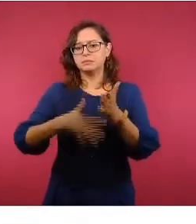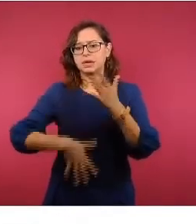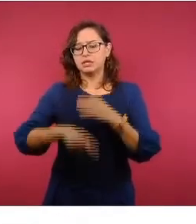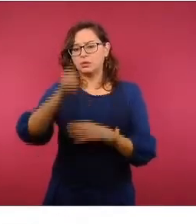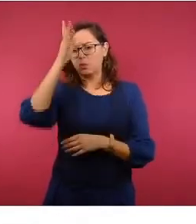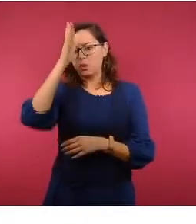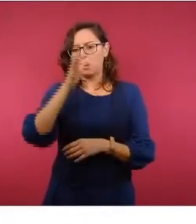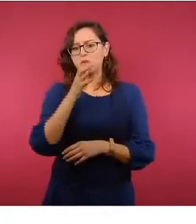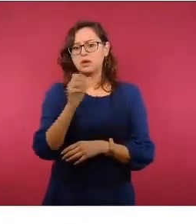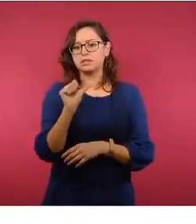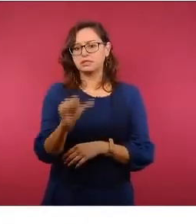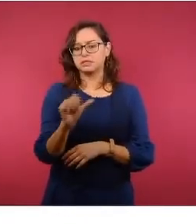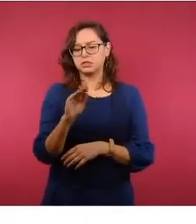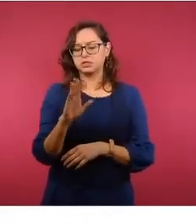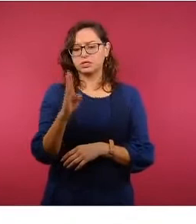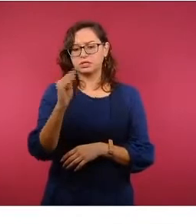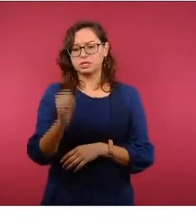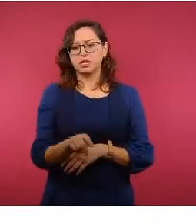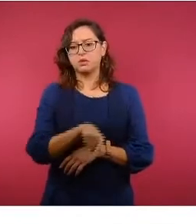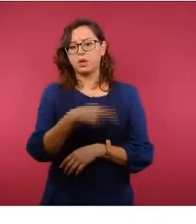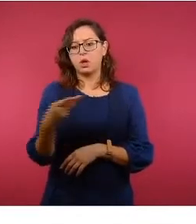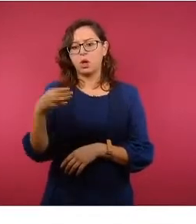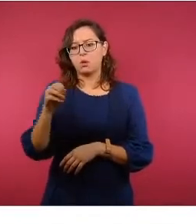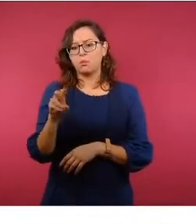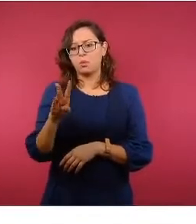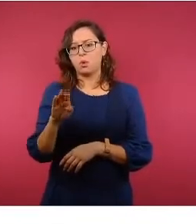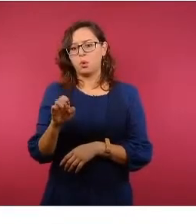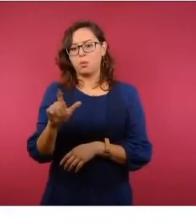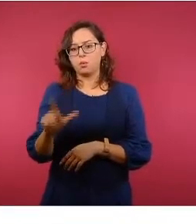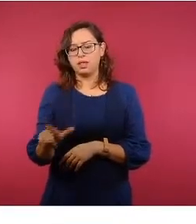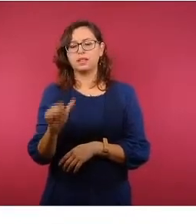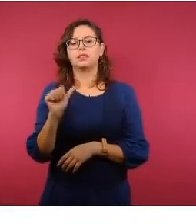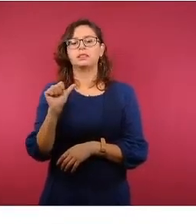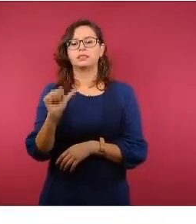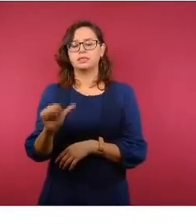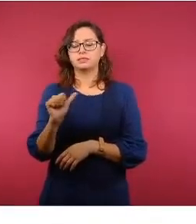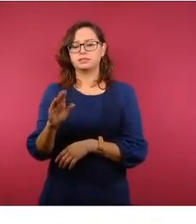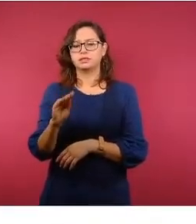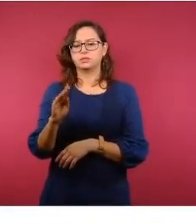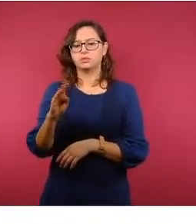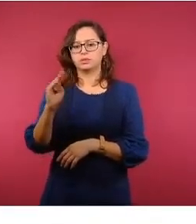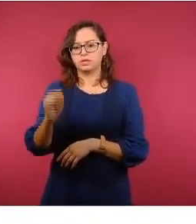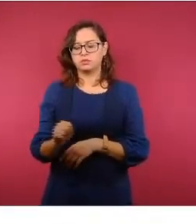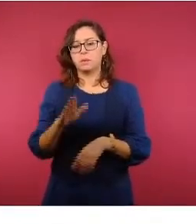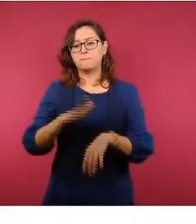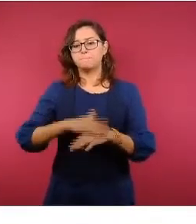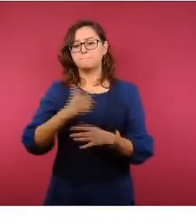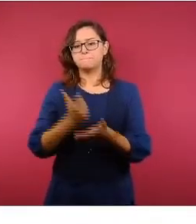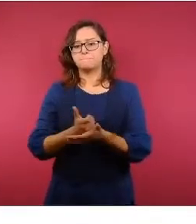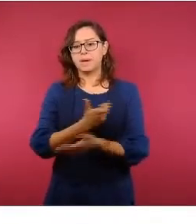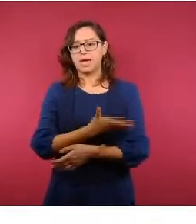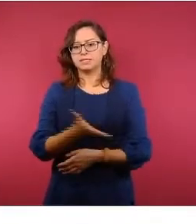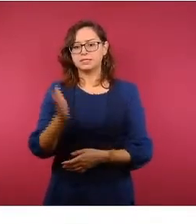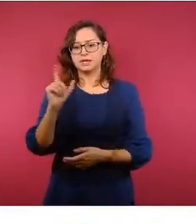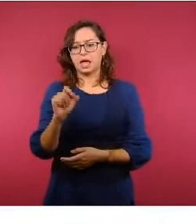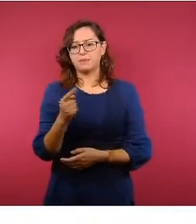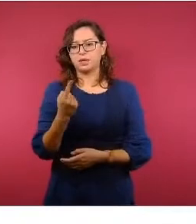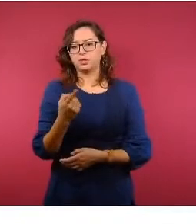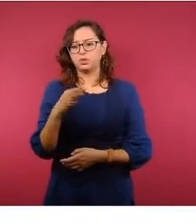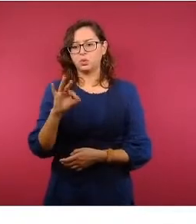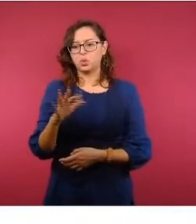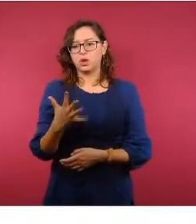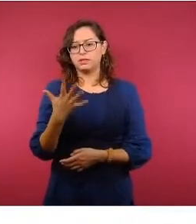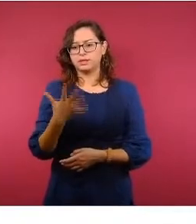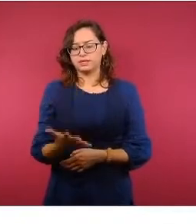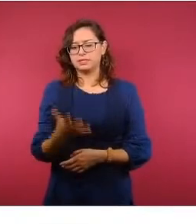Móvil, 16.99 en Metepec, Estado de México. Las más caras, franquicia Pemex, 21.49 45